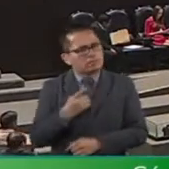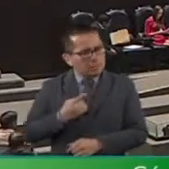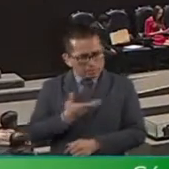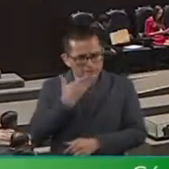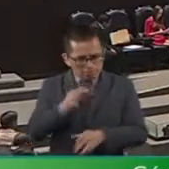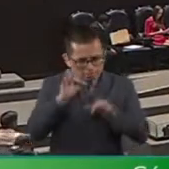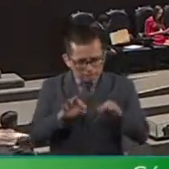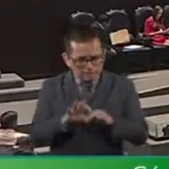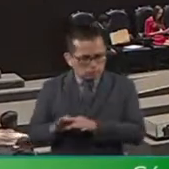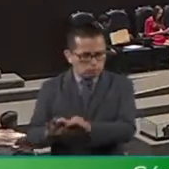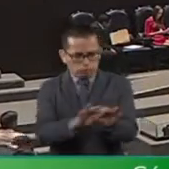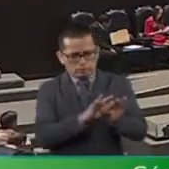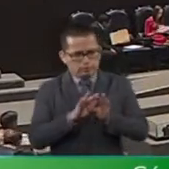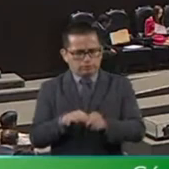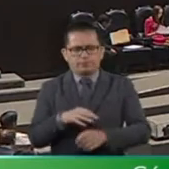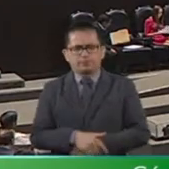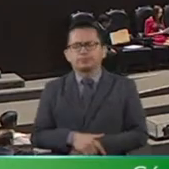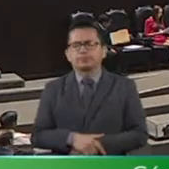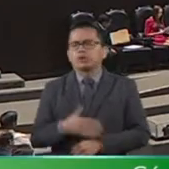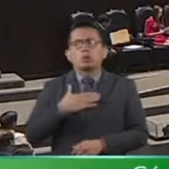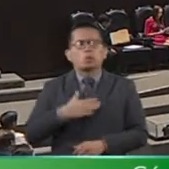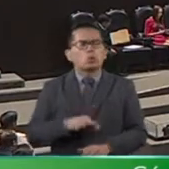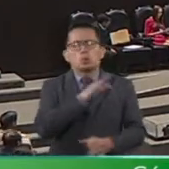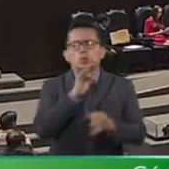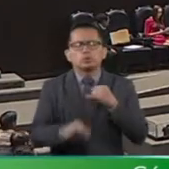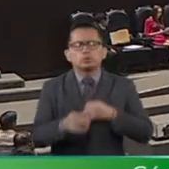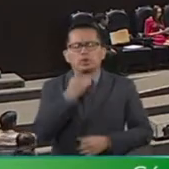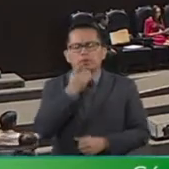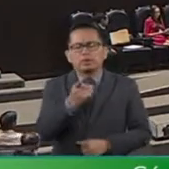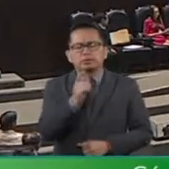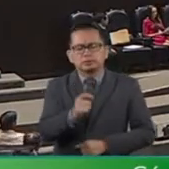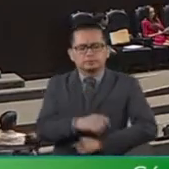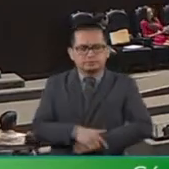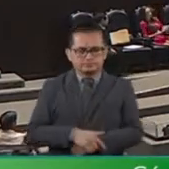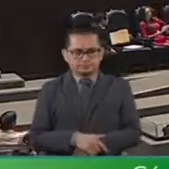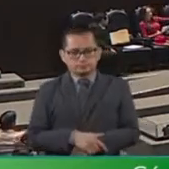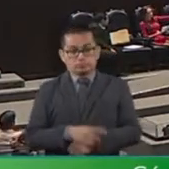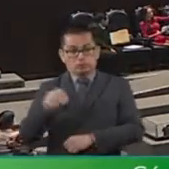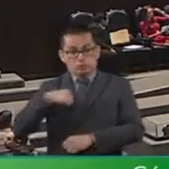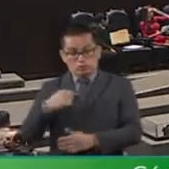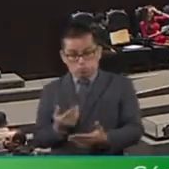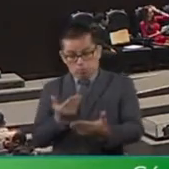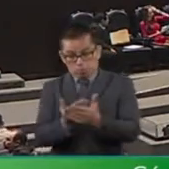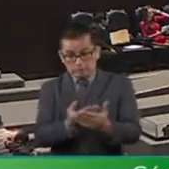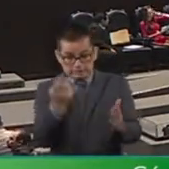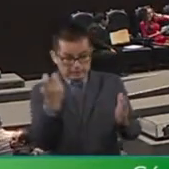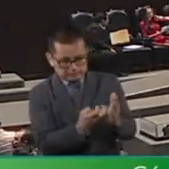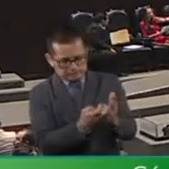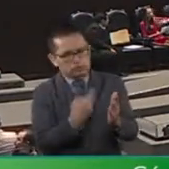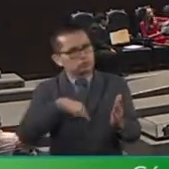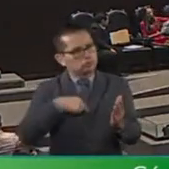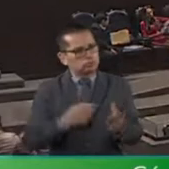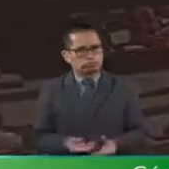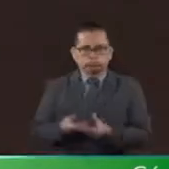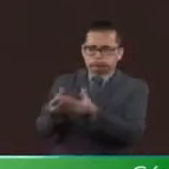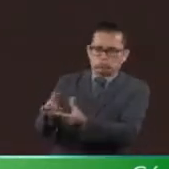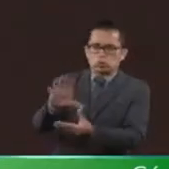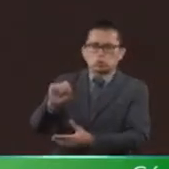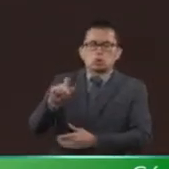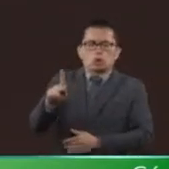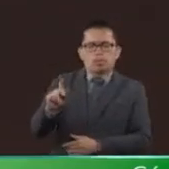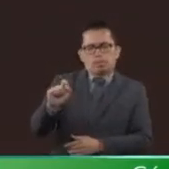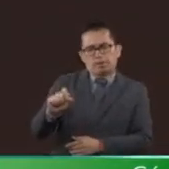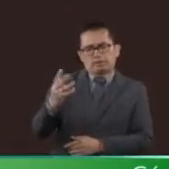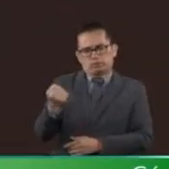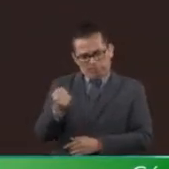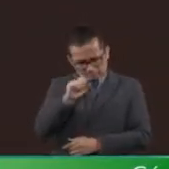una. Concluyo diciendo, presidente, que con esta propuesta la vamos a llevar también a las mesas de la COP29. Les pido a